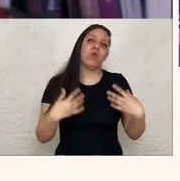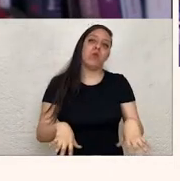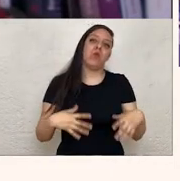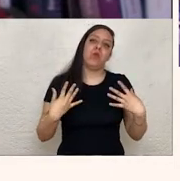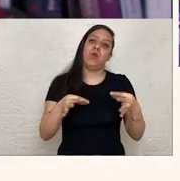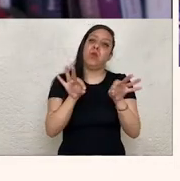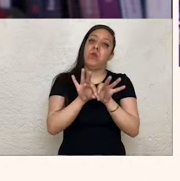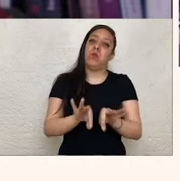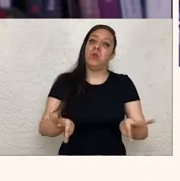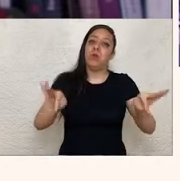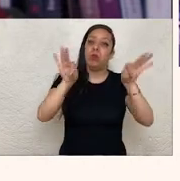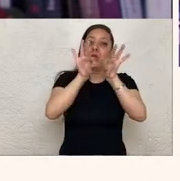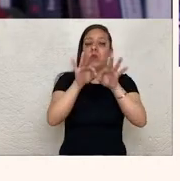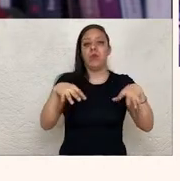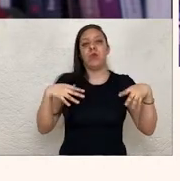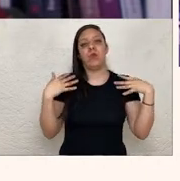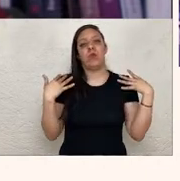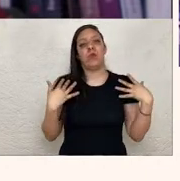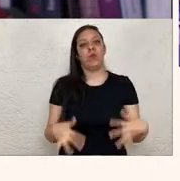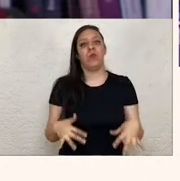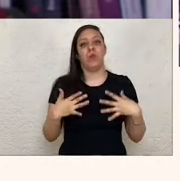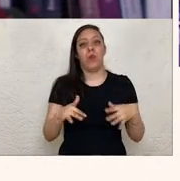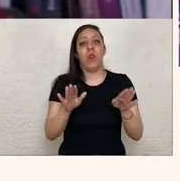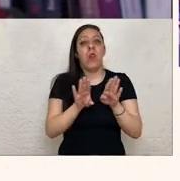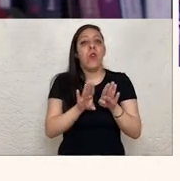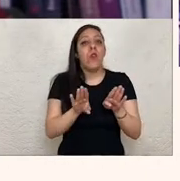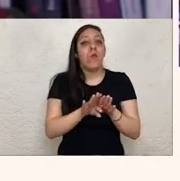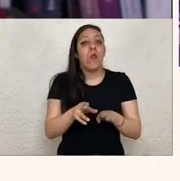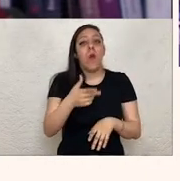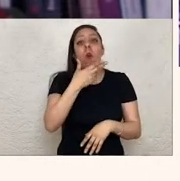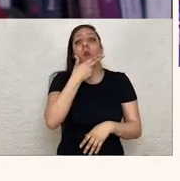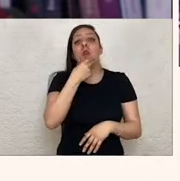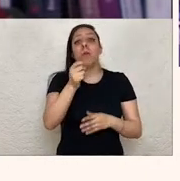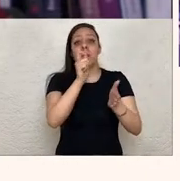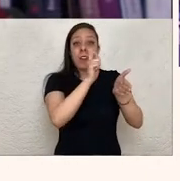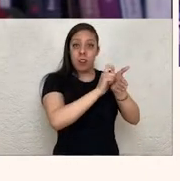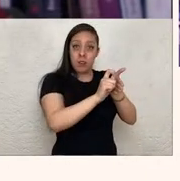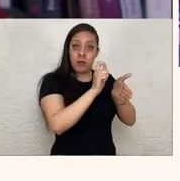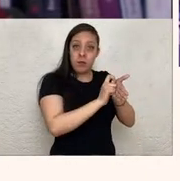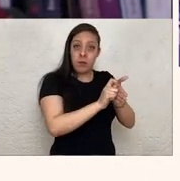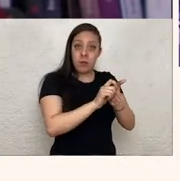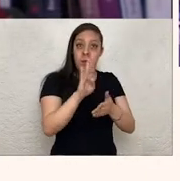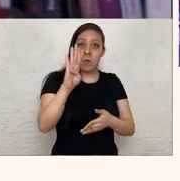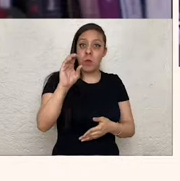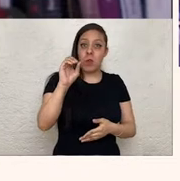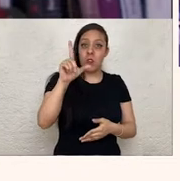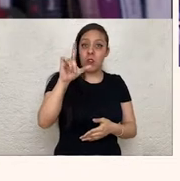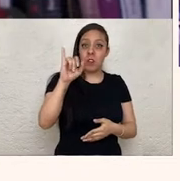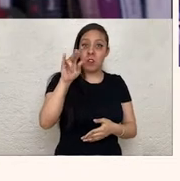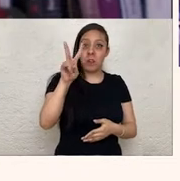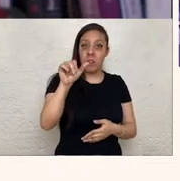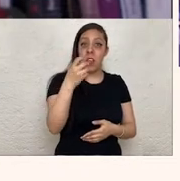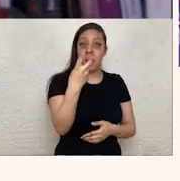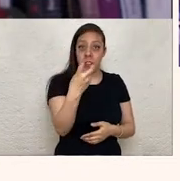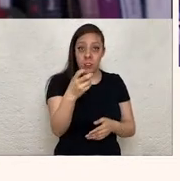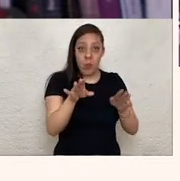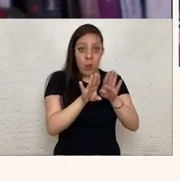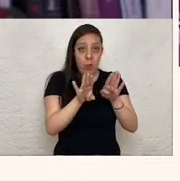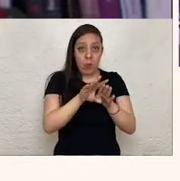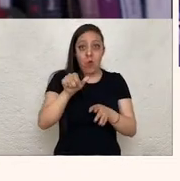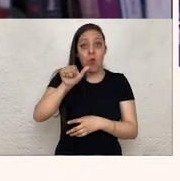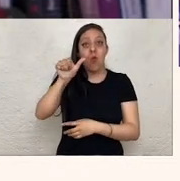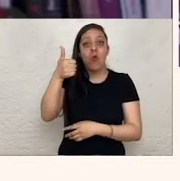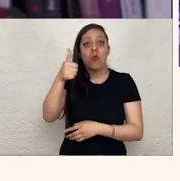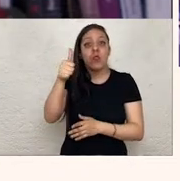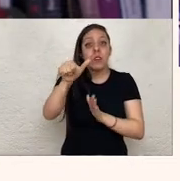importante. Porque, como dice Bolívar Echeverría, logra en unos 11 largos meses que